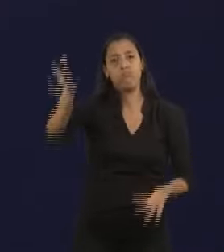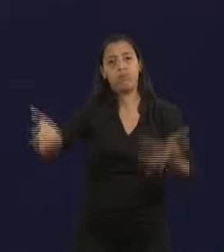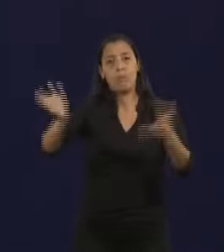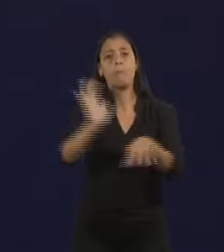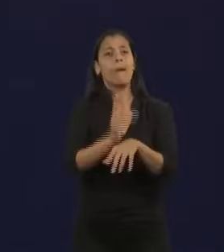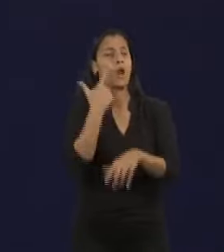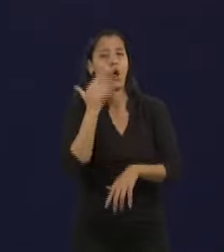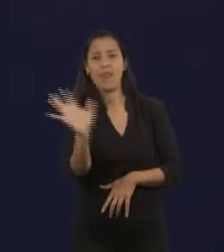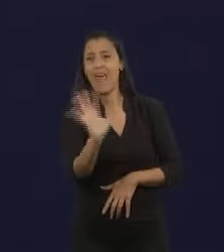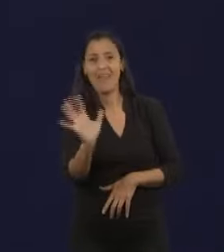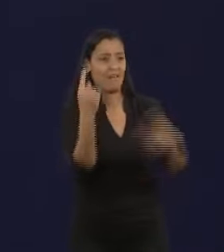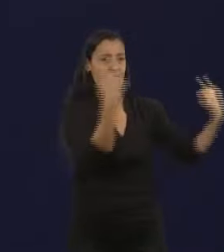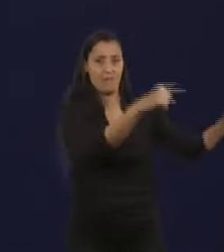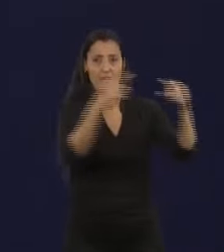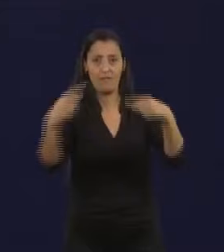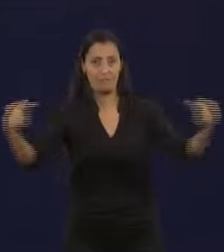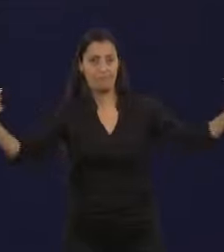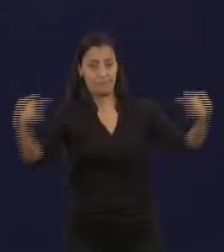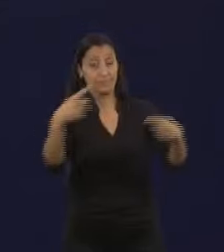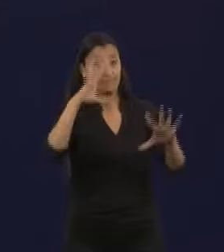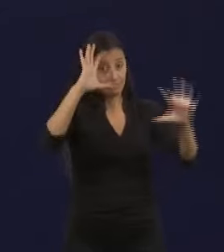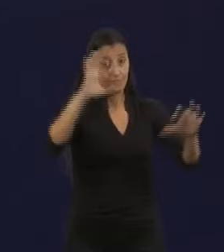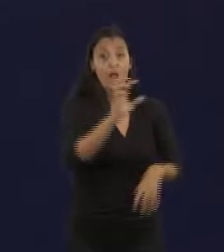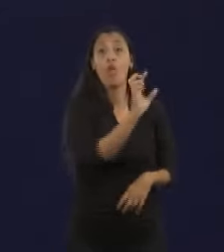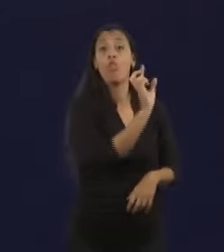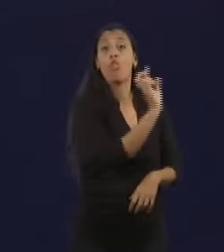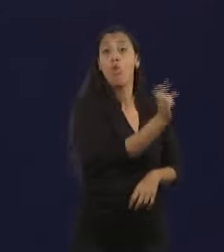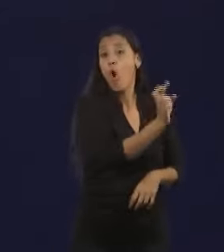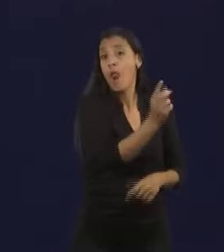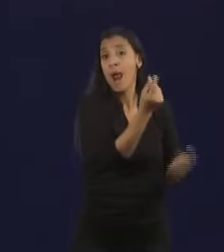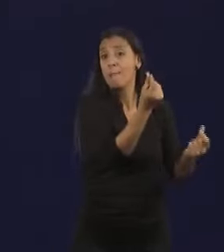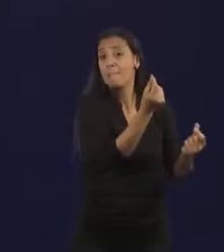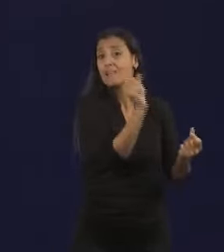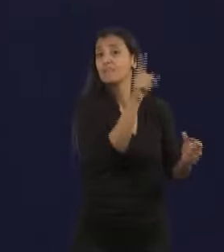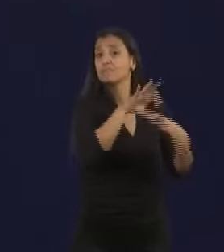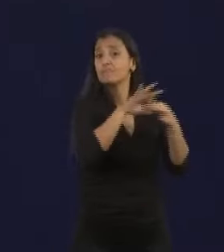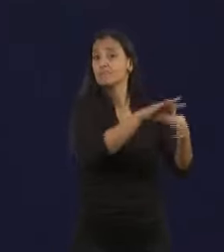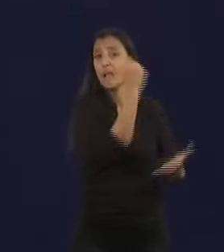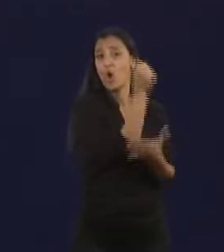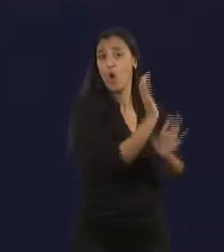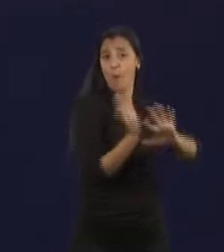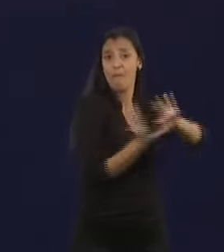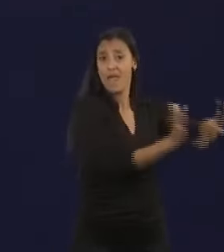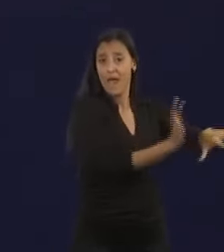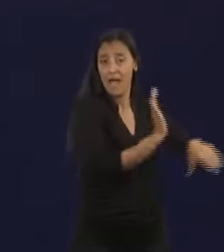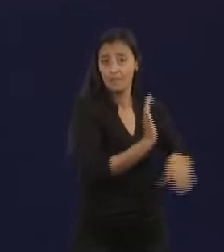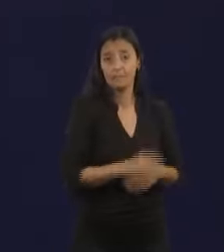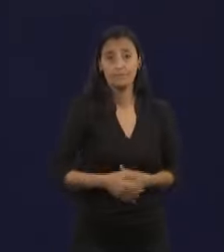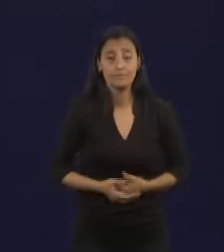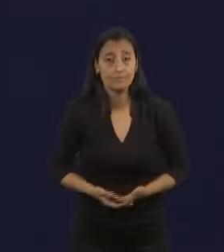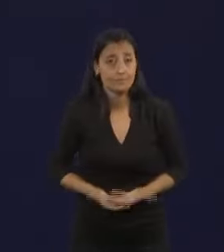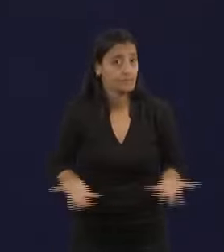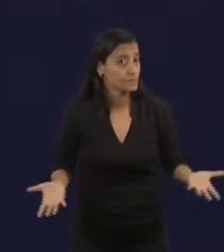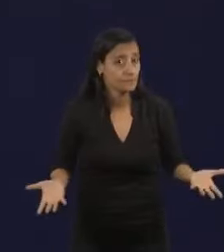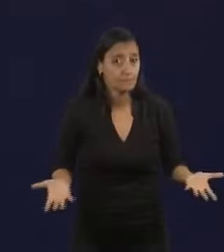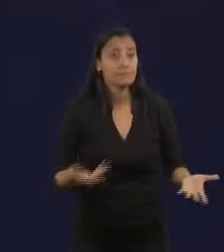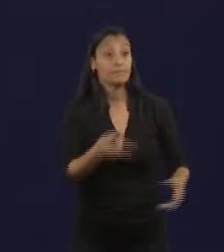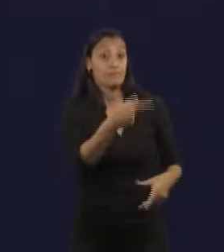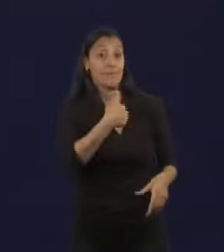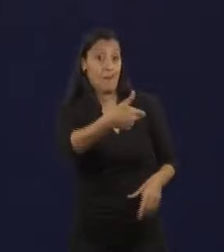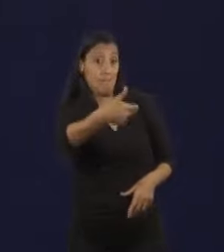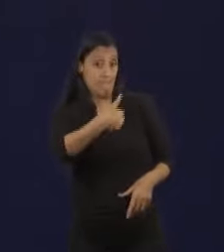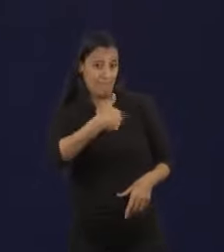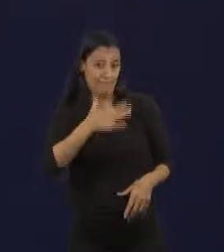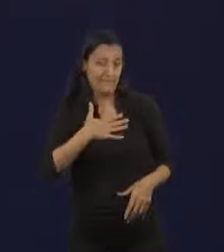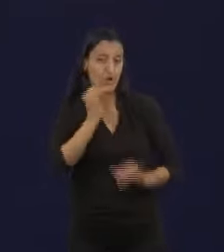una cosa con la otra recordemos que el dólar es un precio más de la economía me pediste que lo